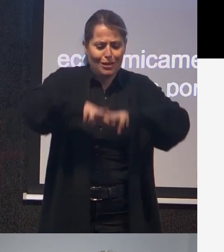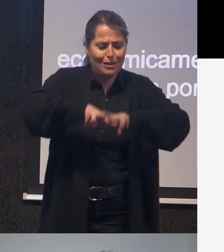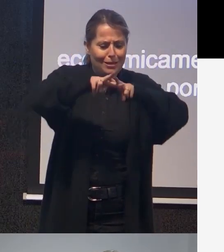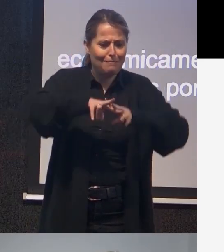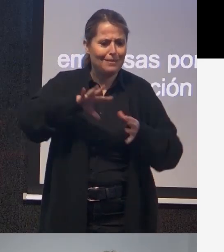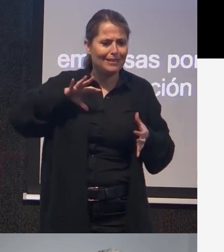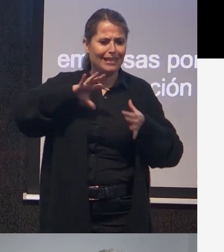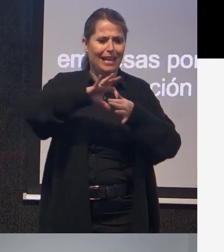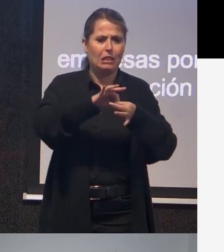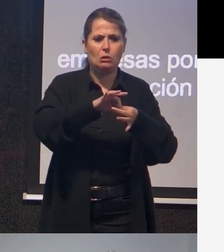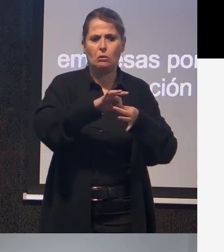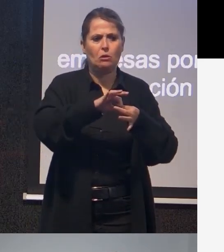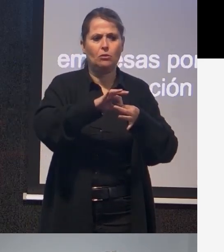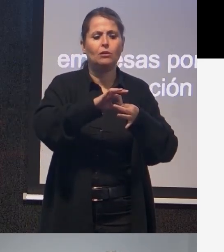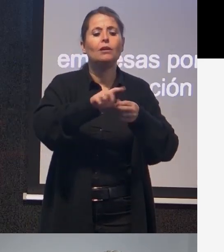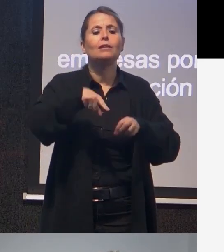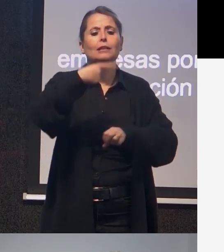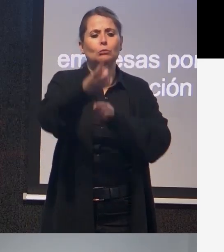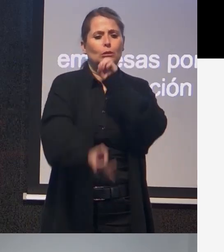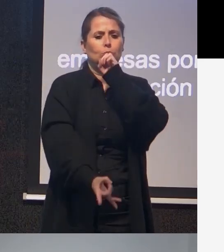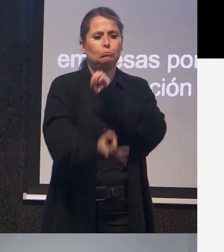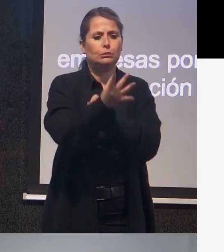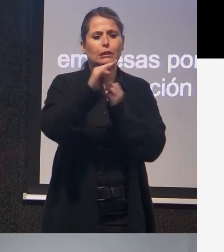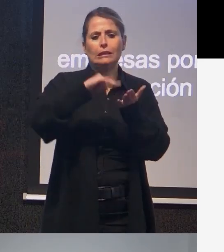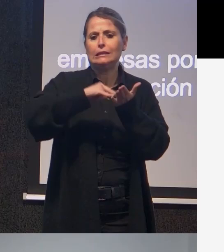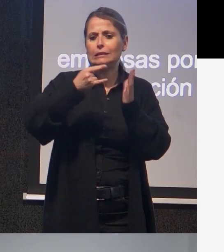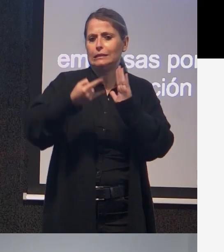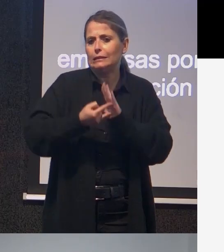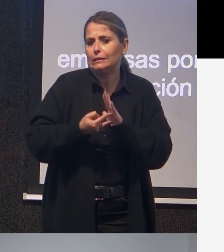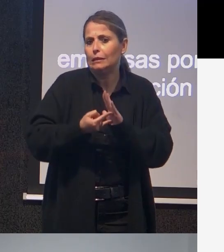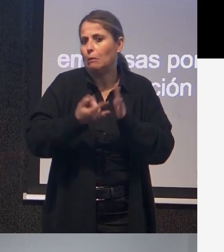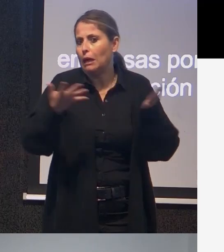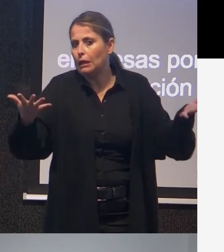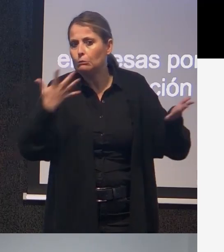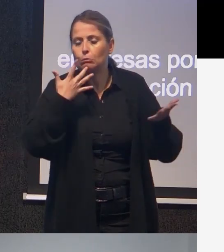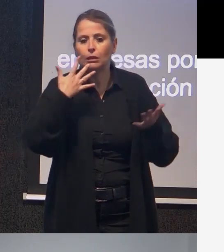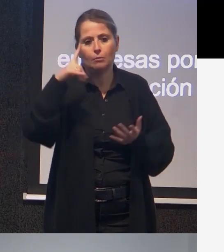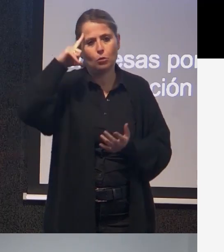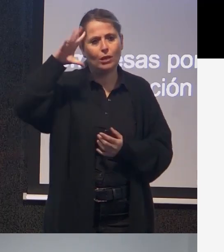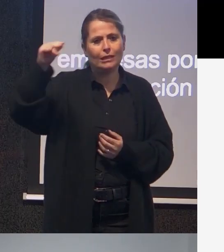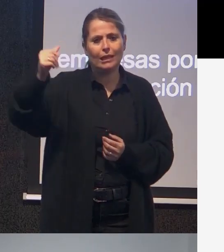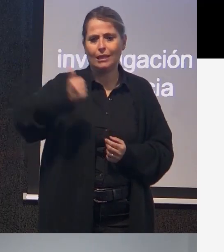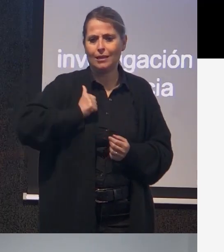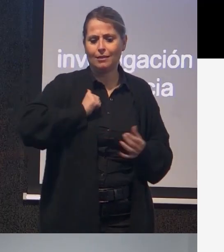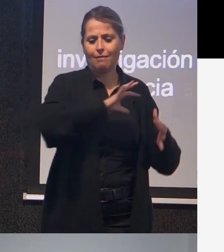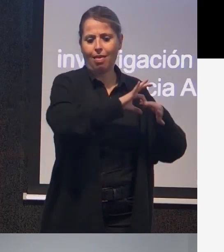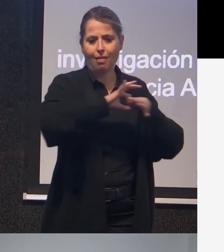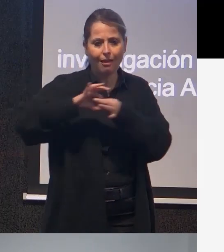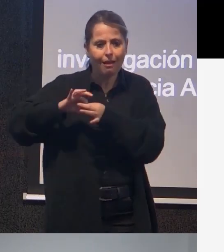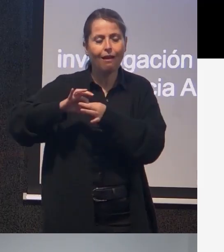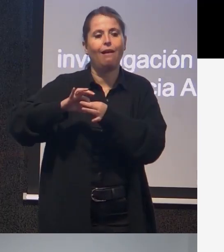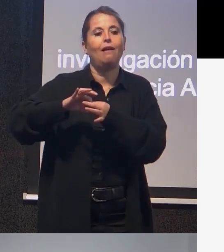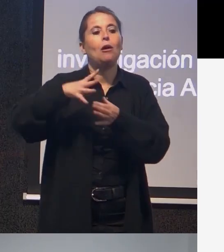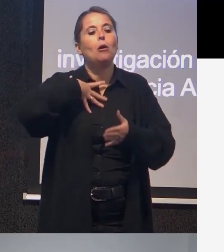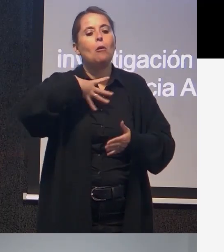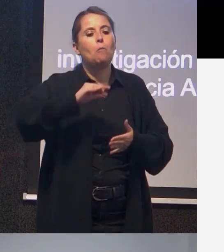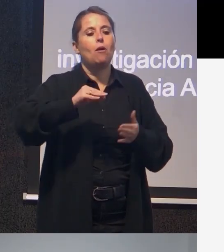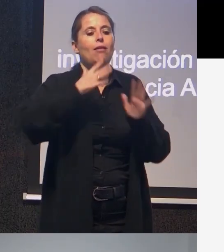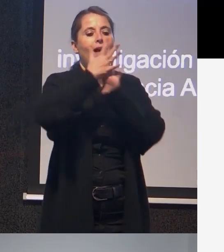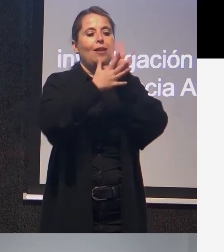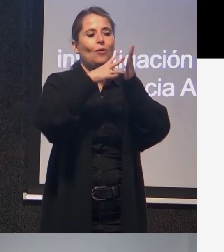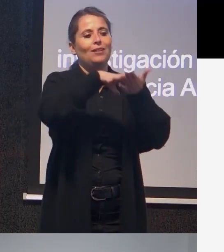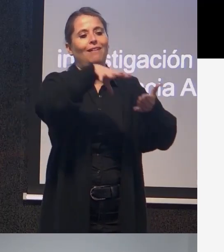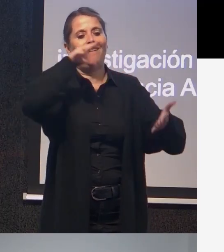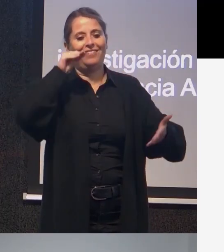investigación para que se desarrollen sistemas de inteligencia artificial capaces de manejar la